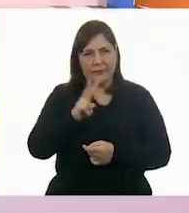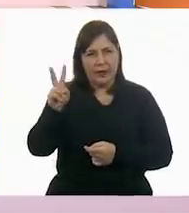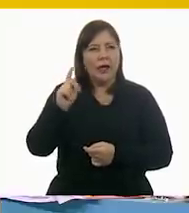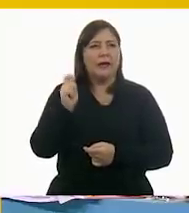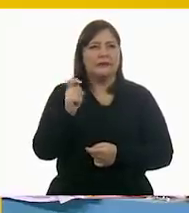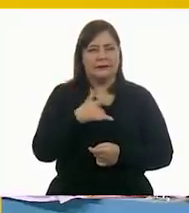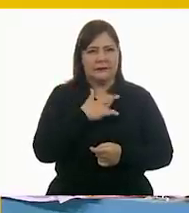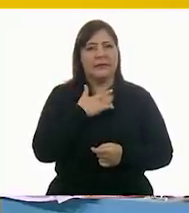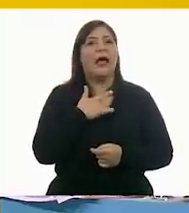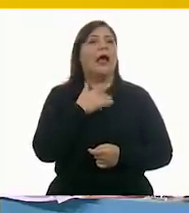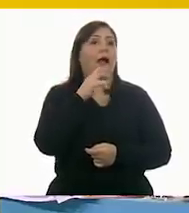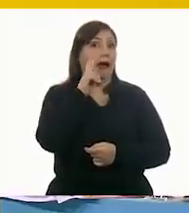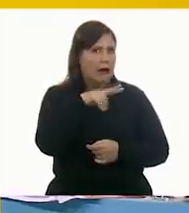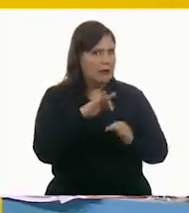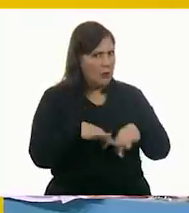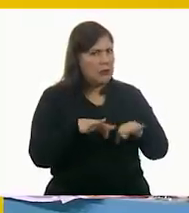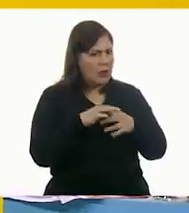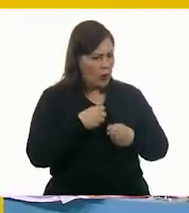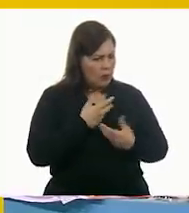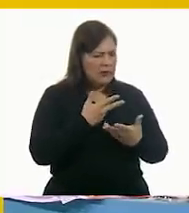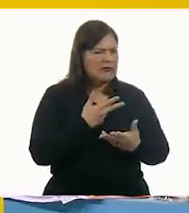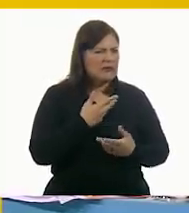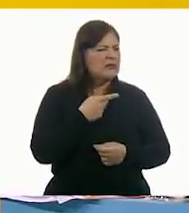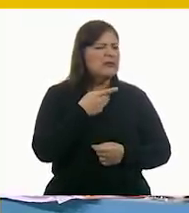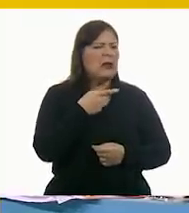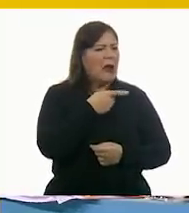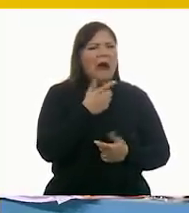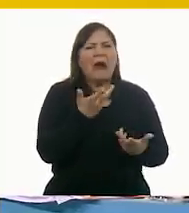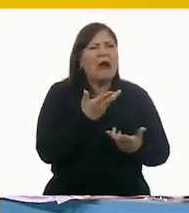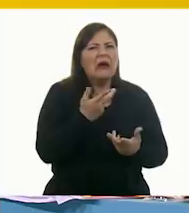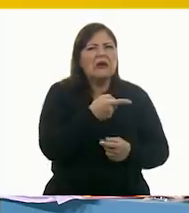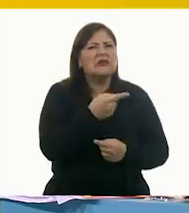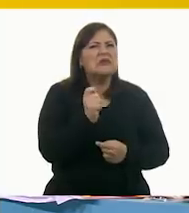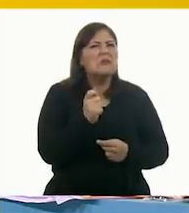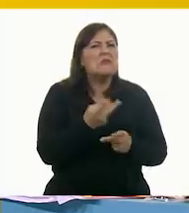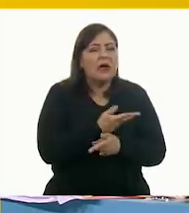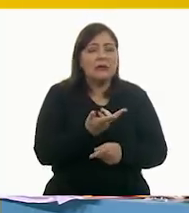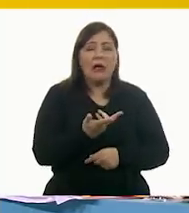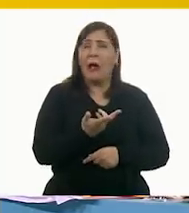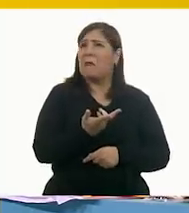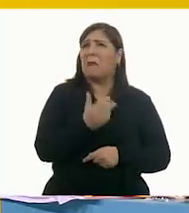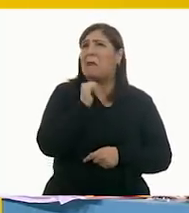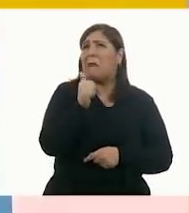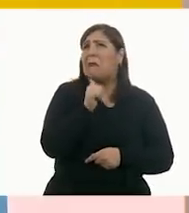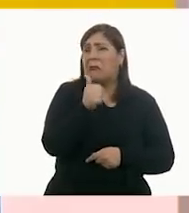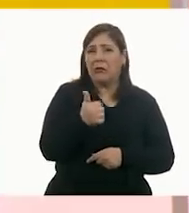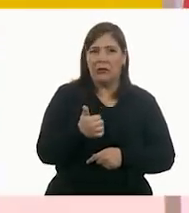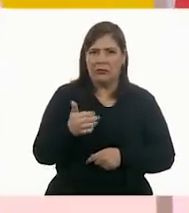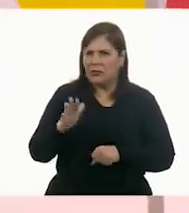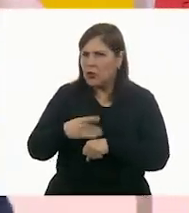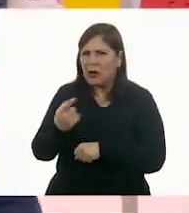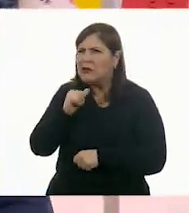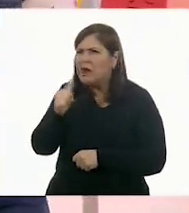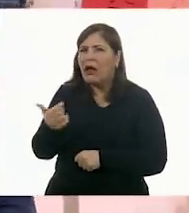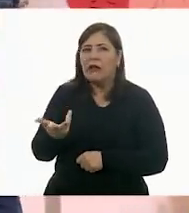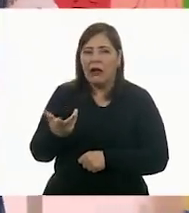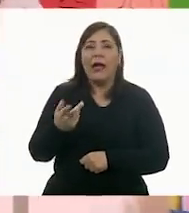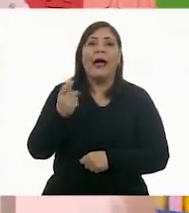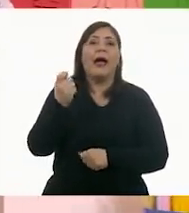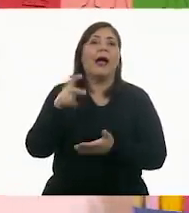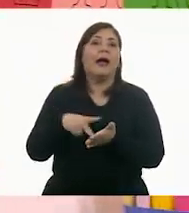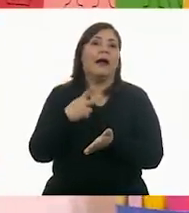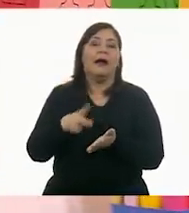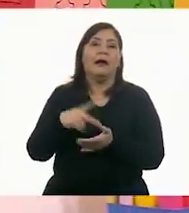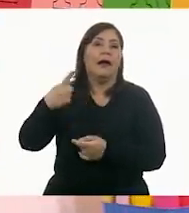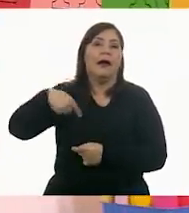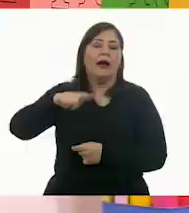uno siente, ¿no? Así es. Porque luego te dicen, ¿qué tienes? Nada. Nada. Pero ¿sabes por qué dicen eso? Porque muchas veces